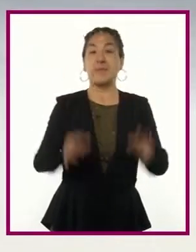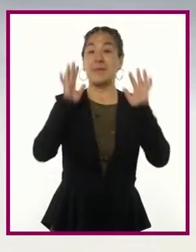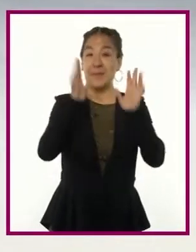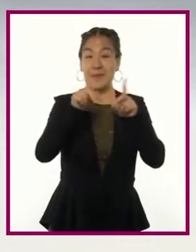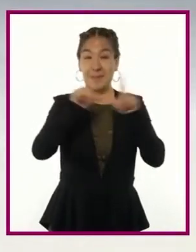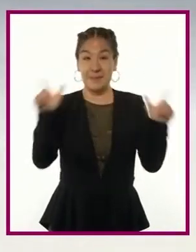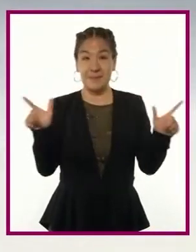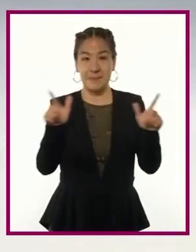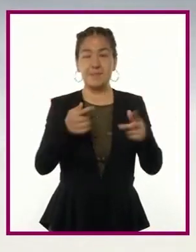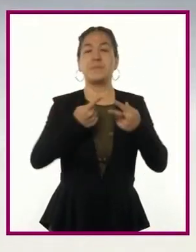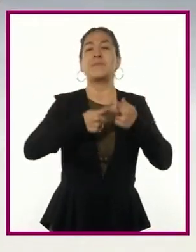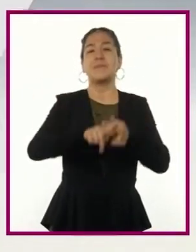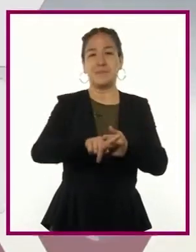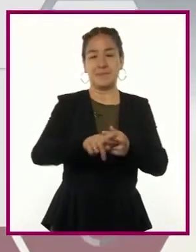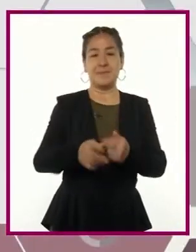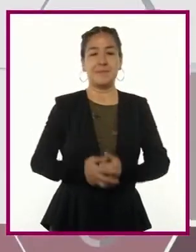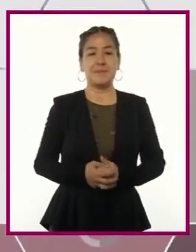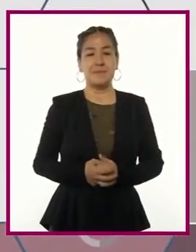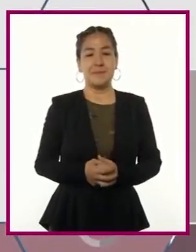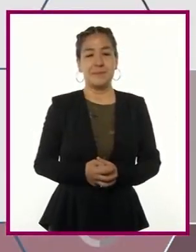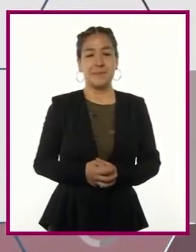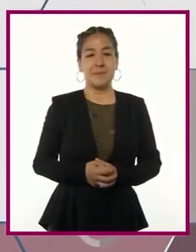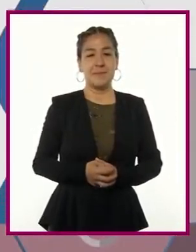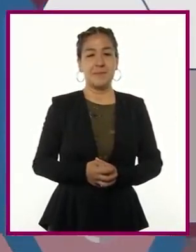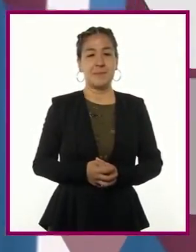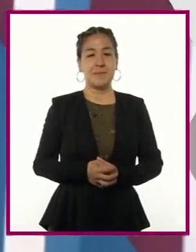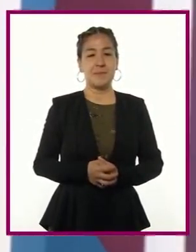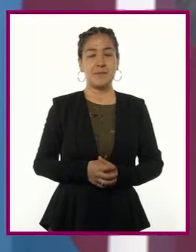listos, comenzamos.